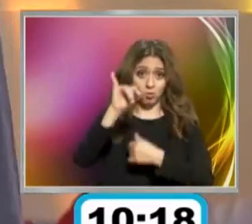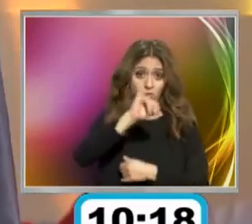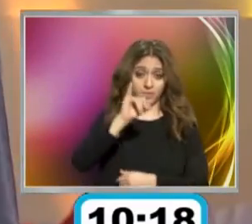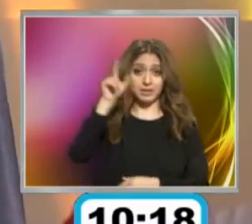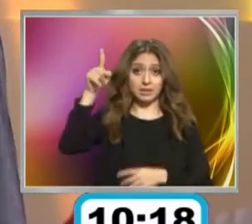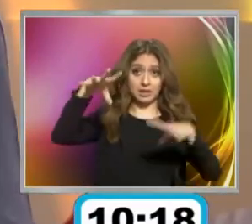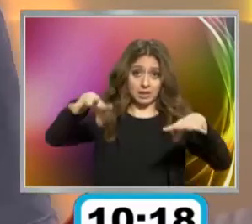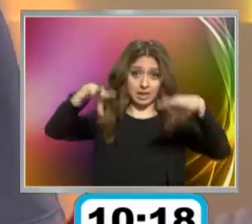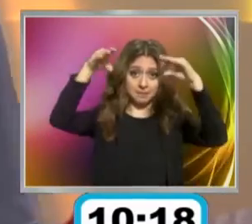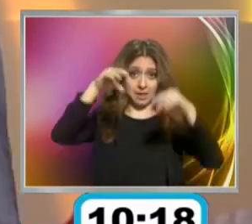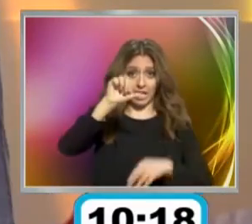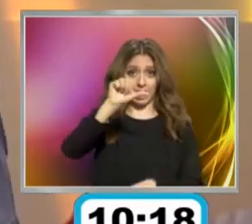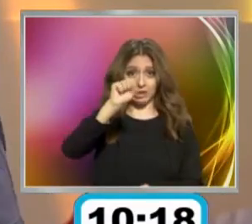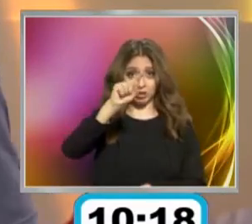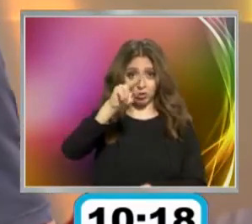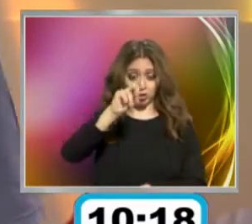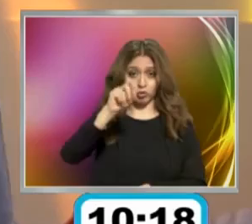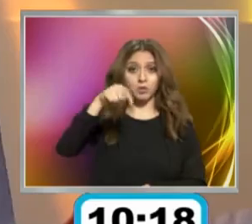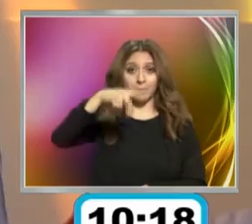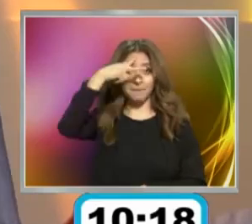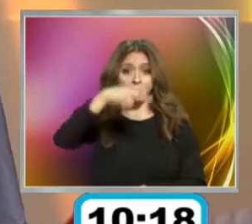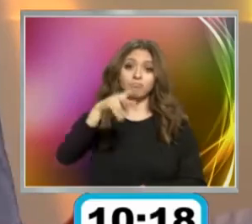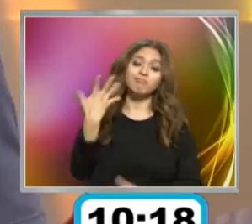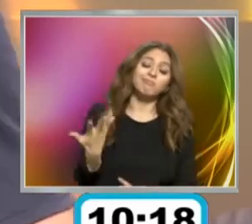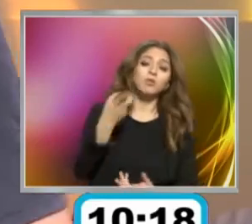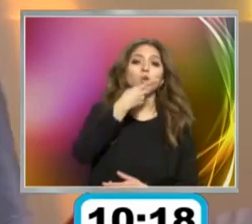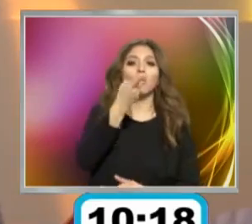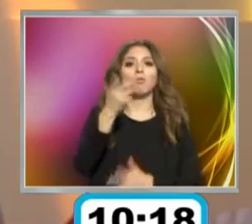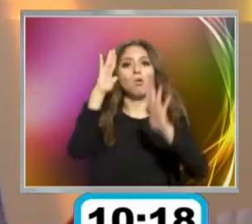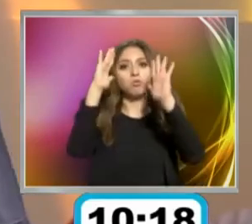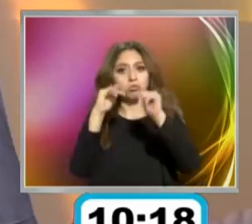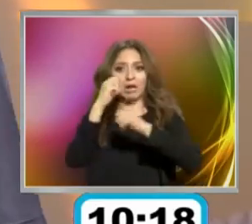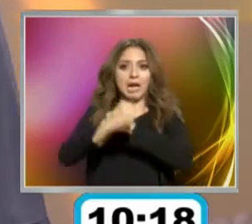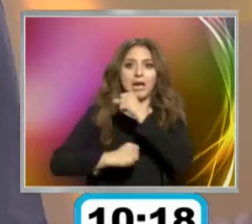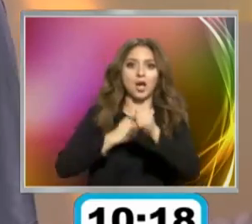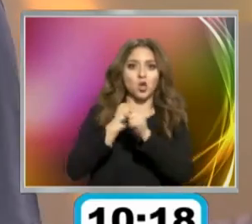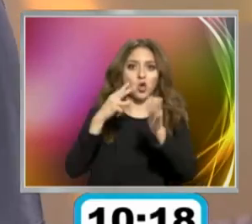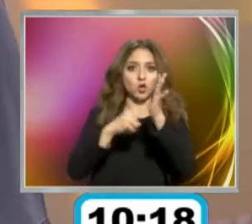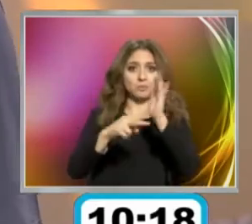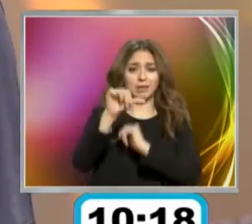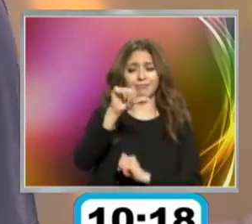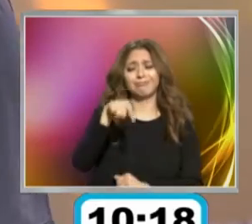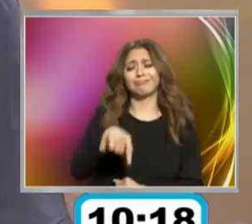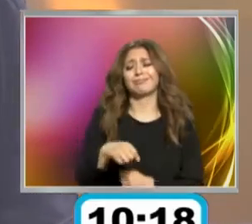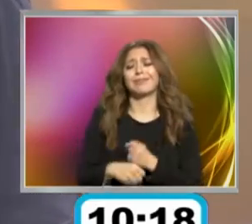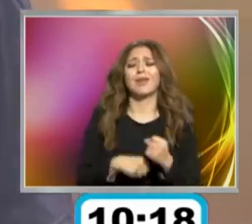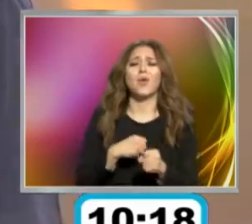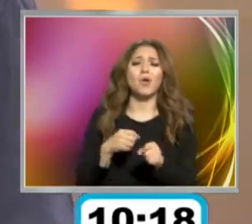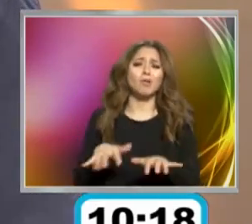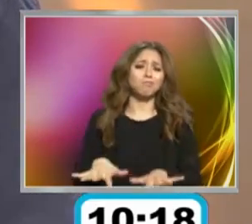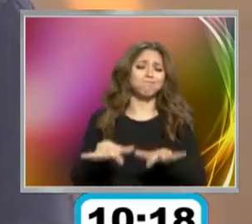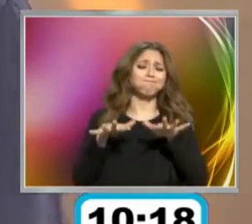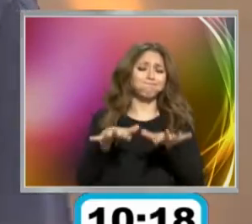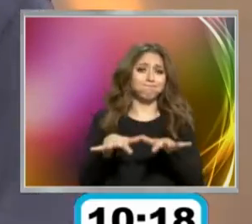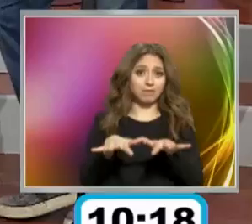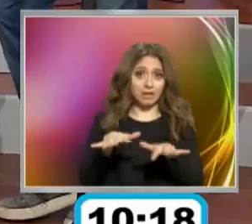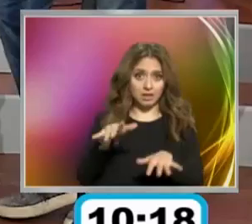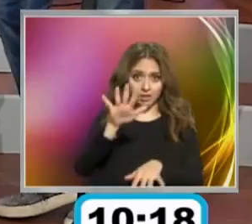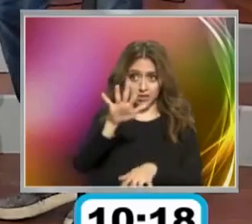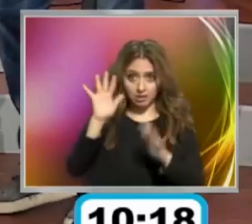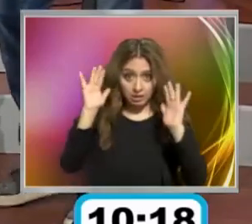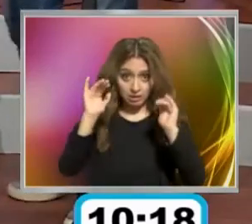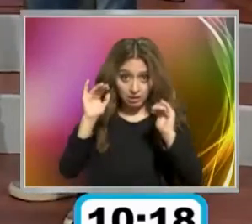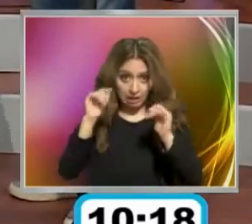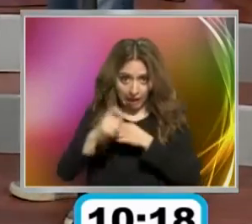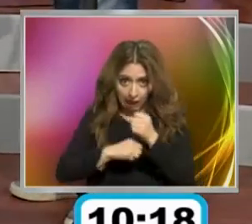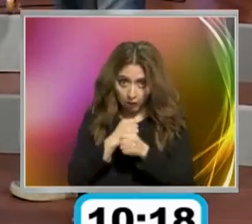Ciudad de México, y será un concierto de despedida un poco del 2016. Ha sido un año increíble. Despedida de año, ¿verdad? De año, Ah, de bueno, año. cuidado.